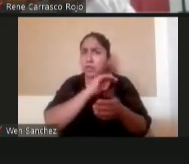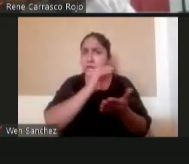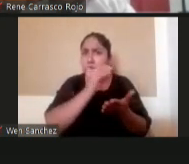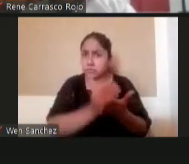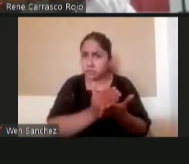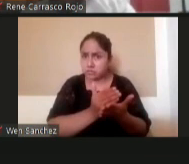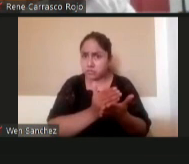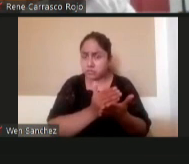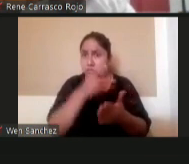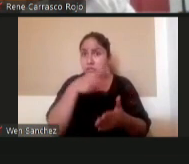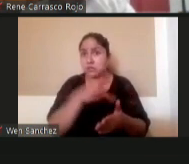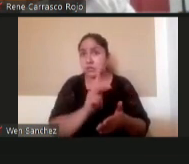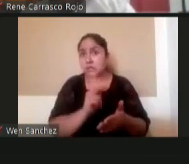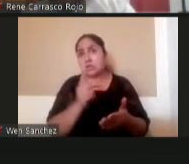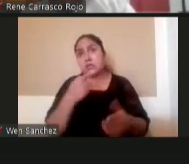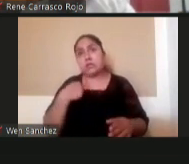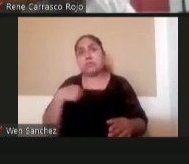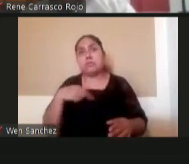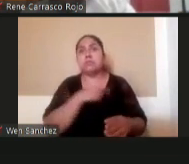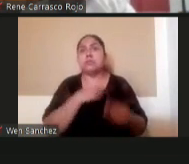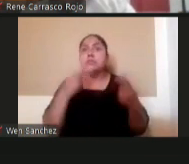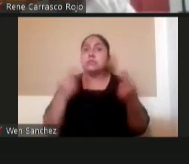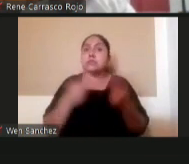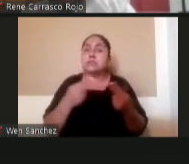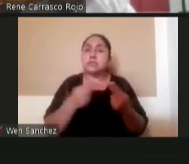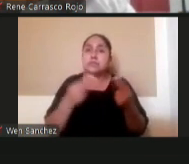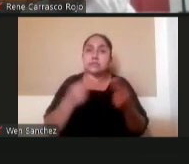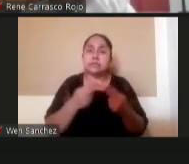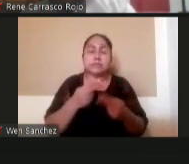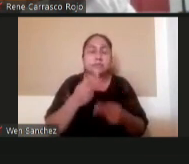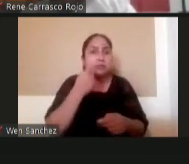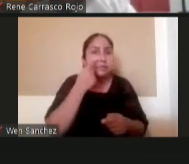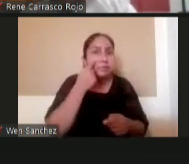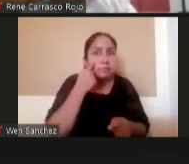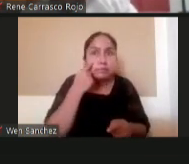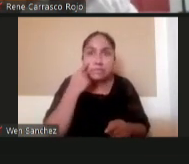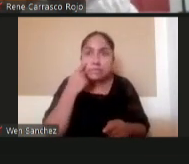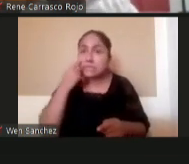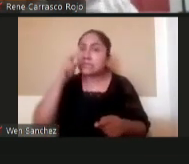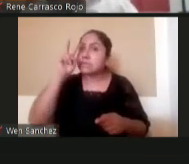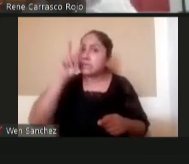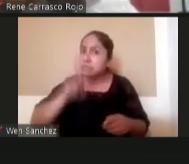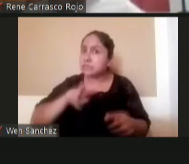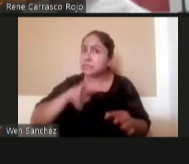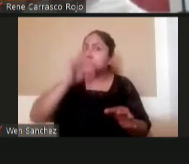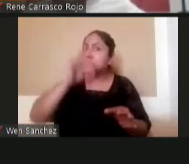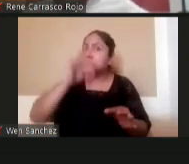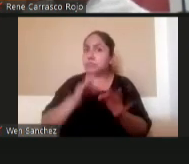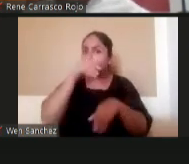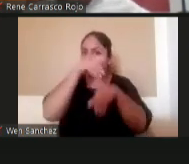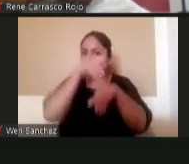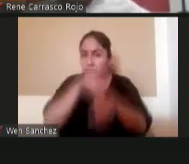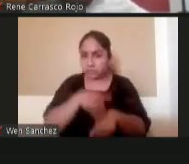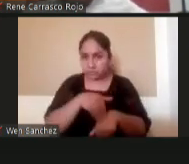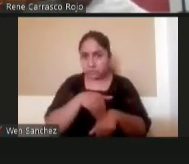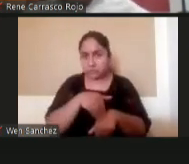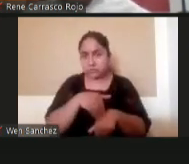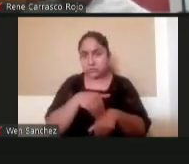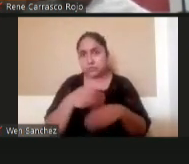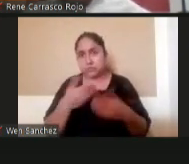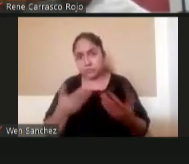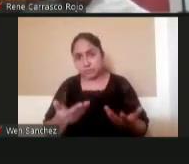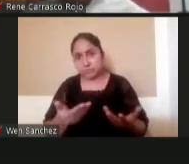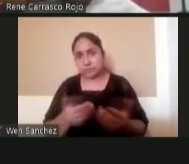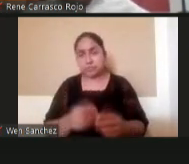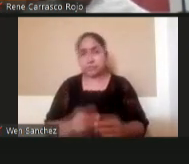contrato. Tuvimos buena respuesta por parte del representante legal en la reunión, el representante legal de la